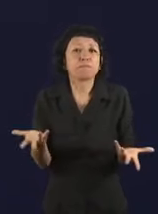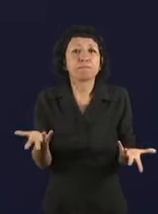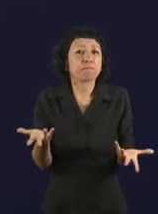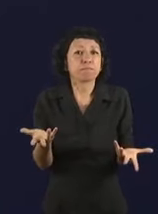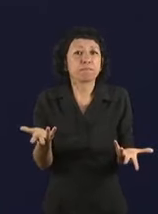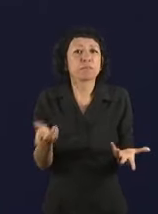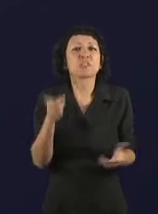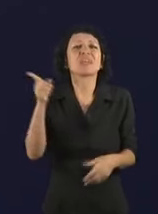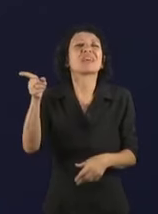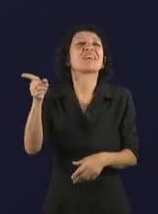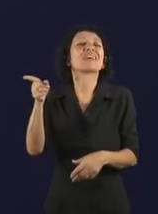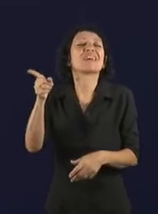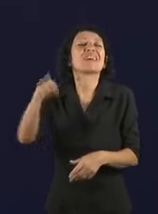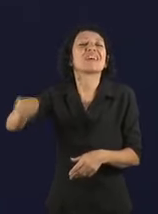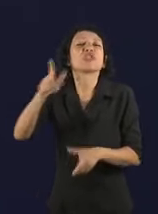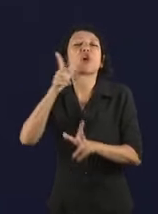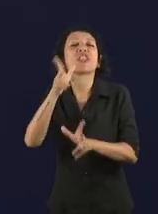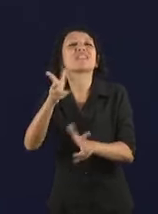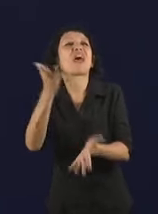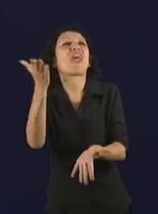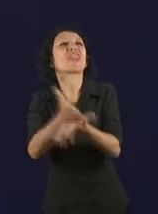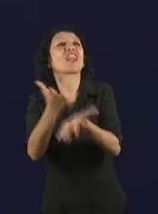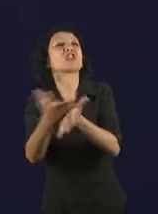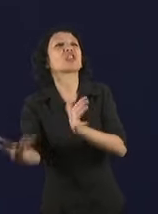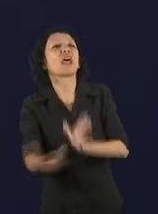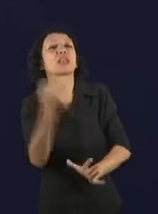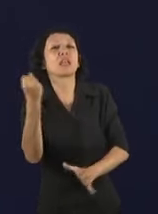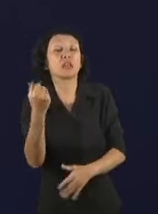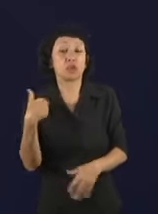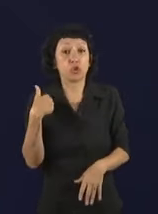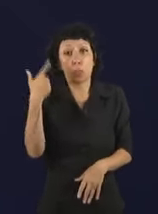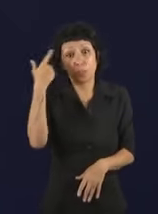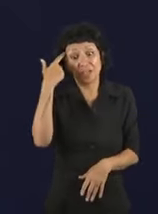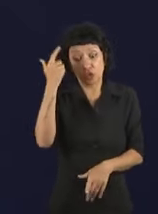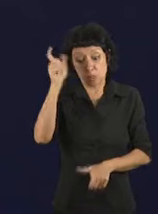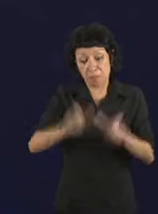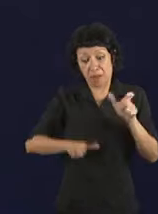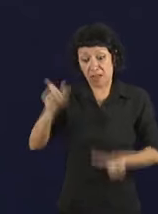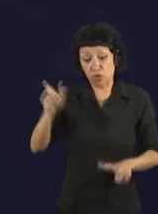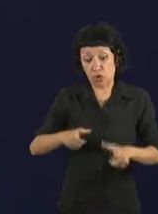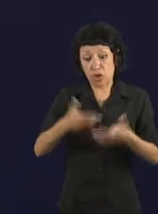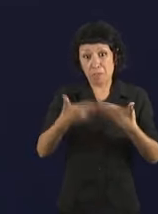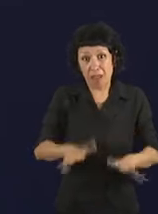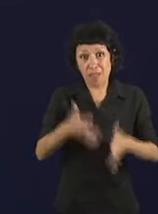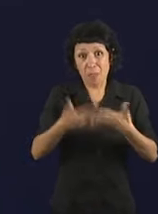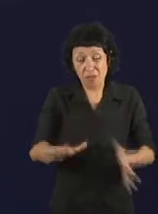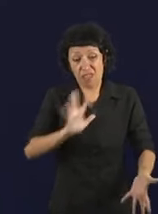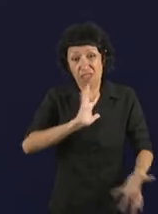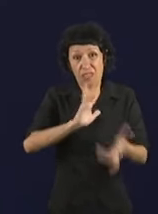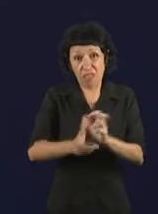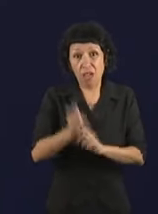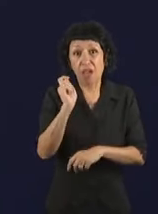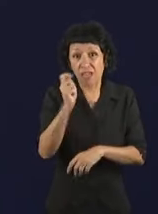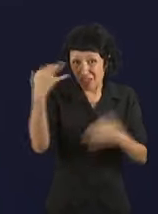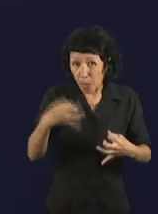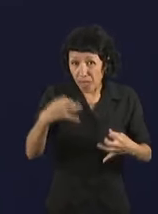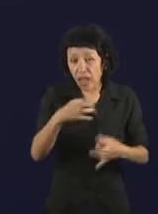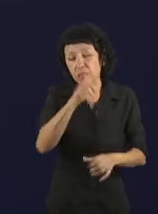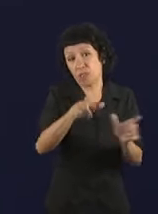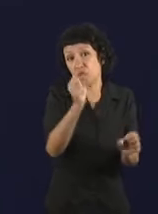los llaman derechos adquiridos no yo creo que si hay alguien que ha perdido en las últimas décadas y que ha perdido en serio han sido los trabajadores